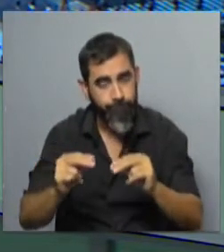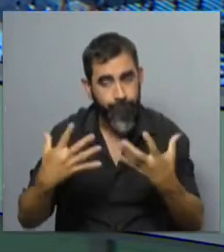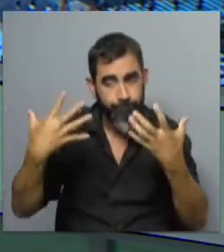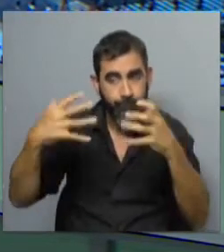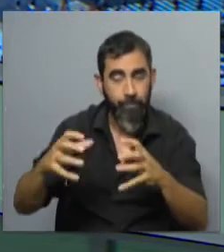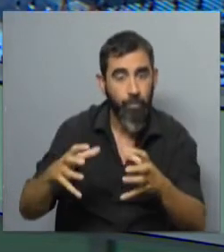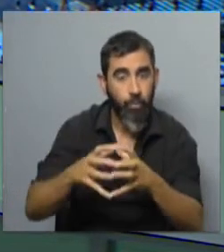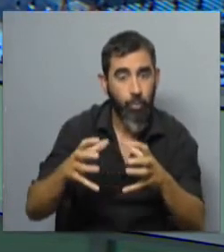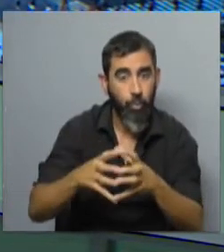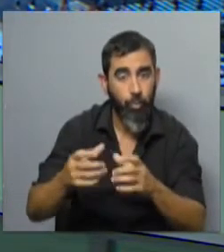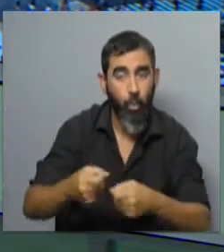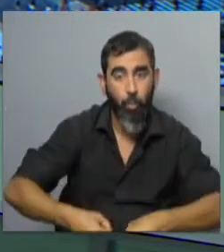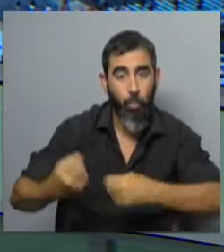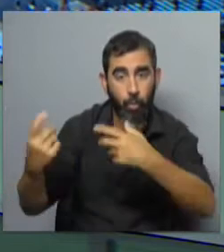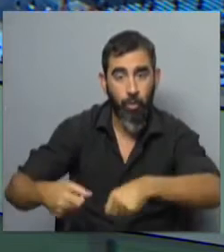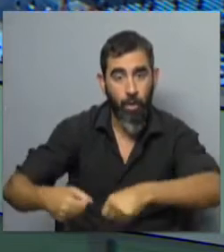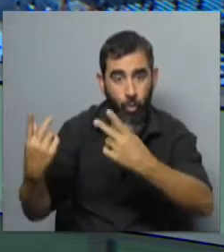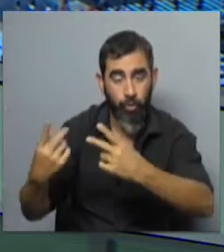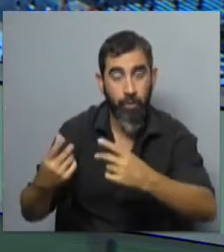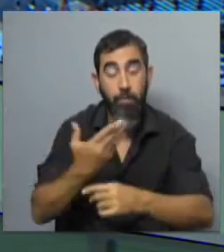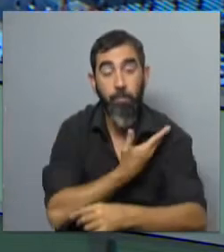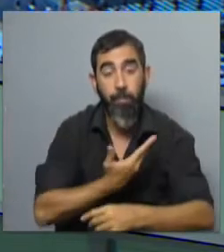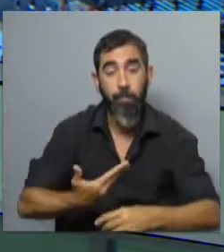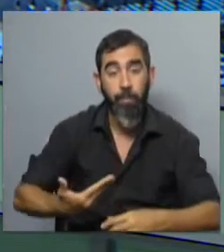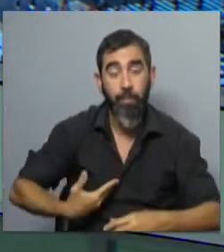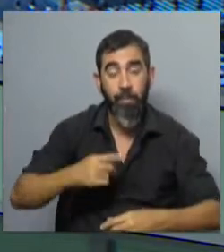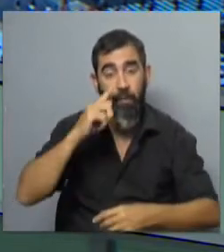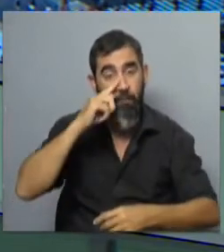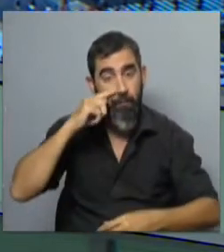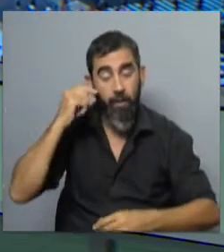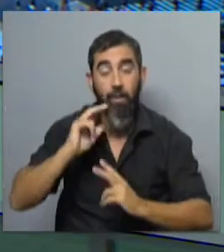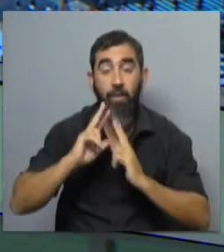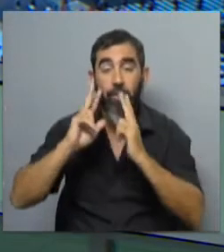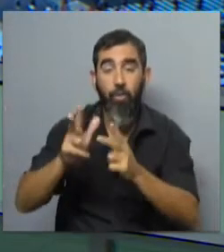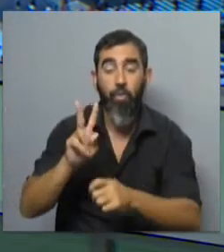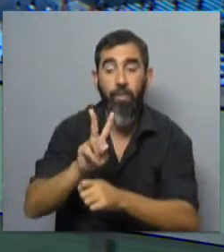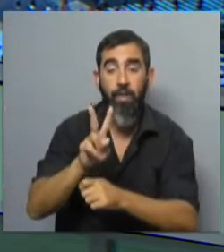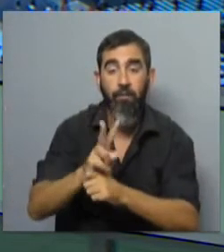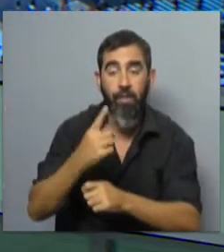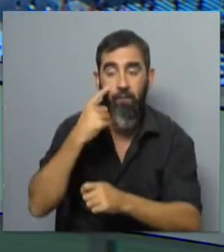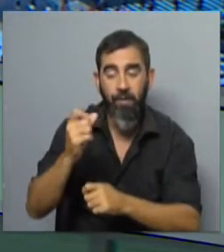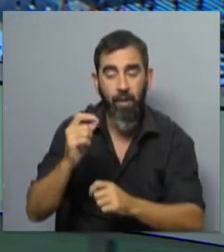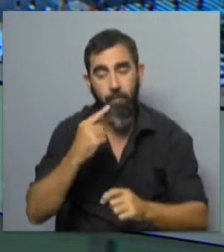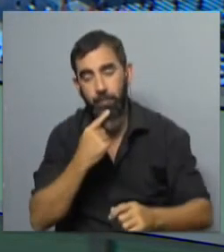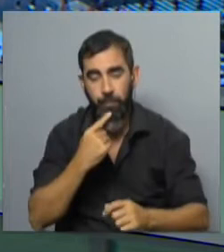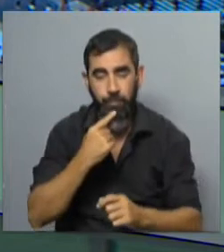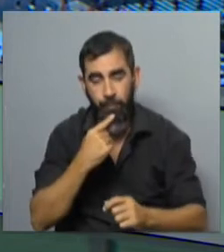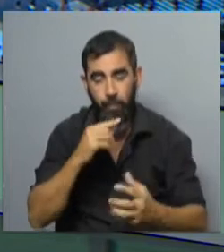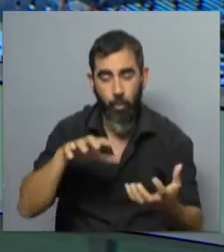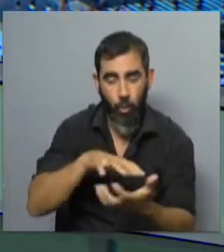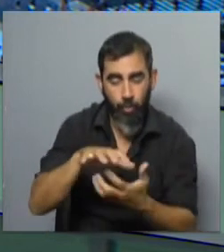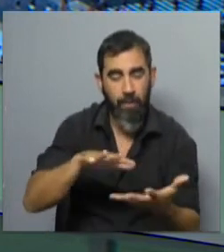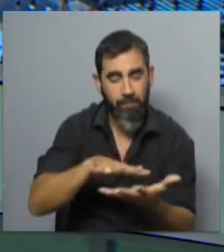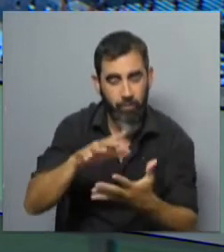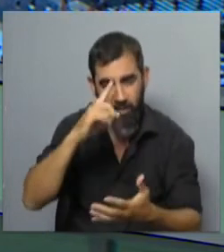resistencia en los sectores agroexportadores y que el presidente Alberto Fernández, según dijo, defiende para evitar las especulaciones ante el complejo